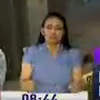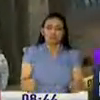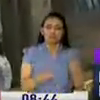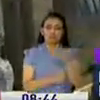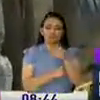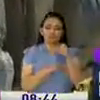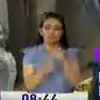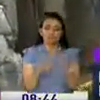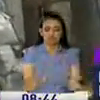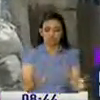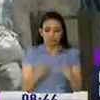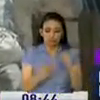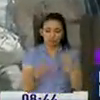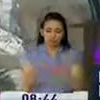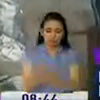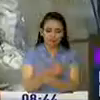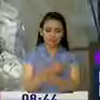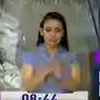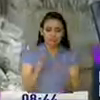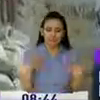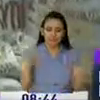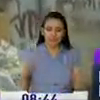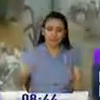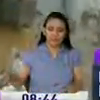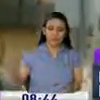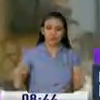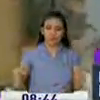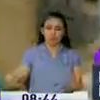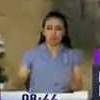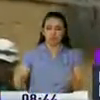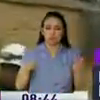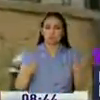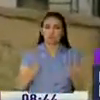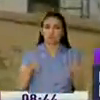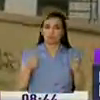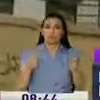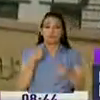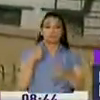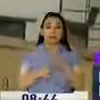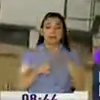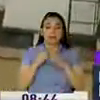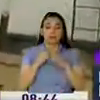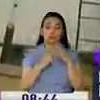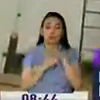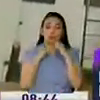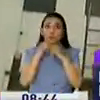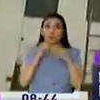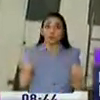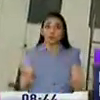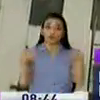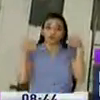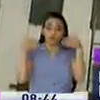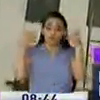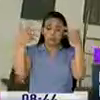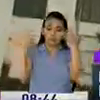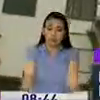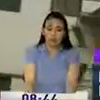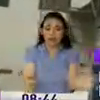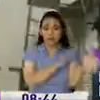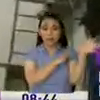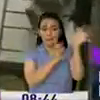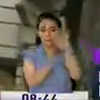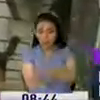escombros, contrapisos, se tiene que hacer un anclaje con la finalidad de evitar que esta estructura, que sobre todo la fachada, caiga hacia la avenida principal, lo